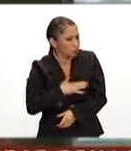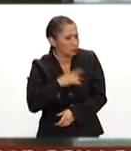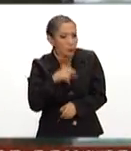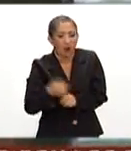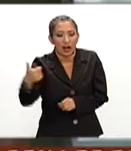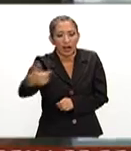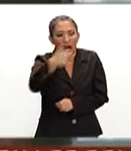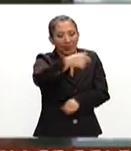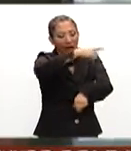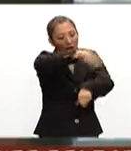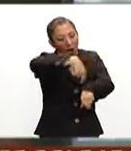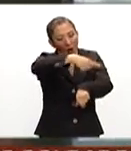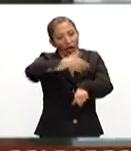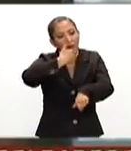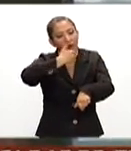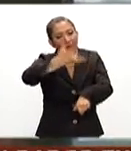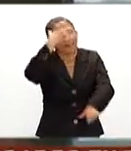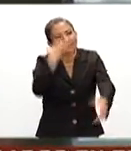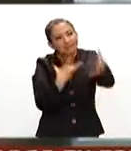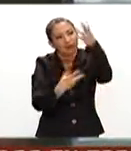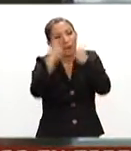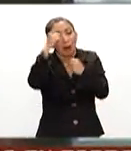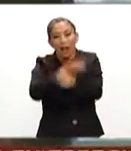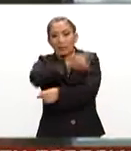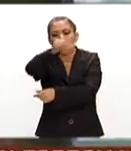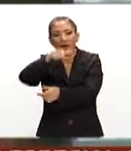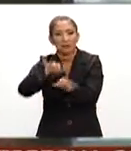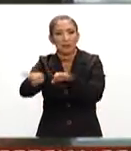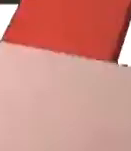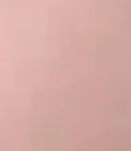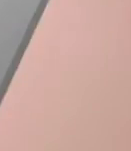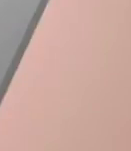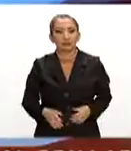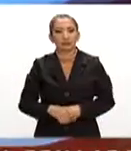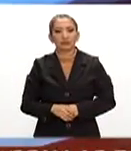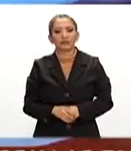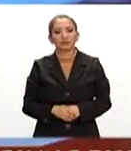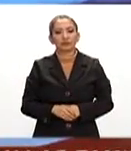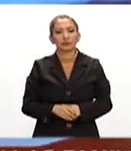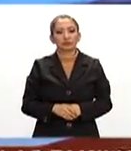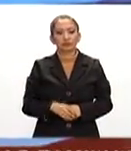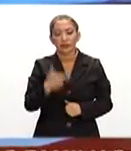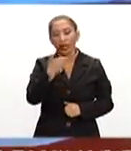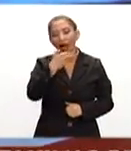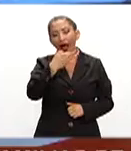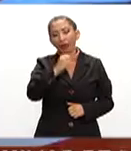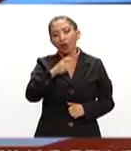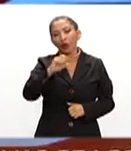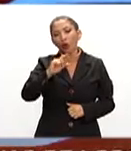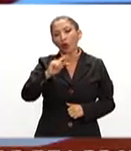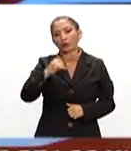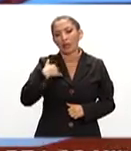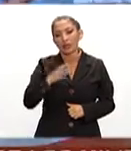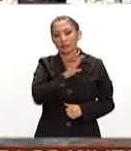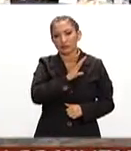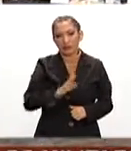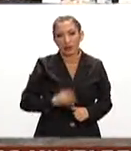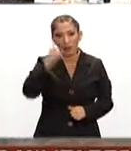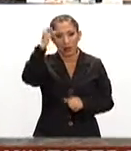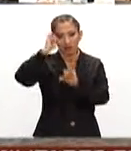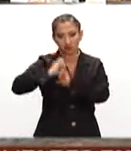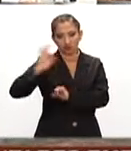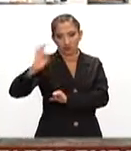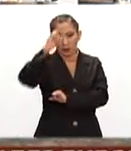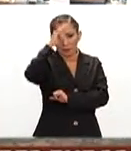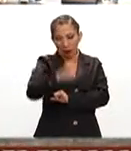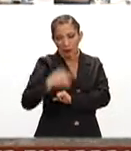por cada hora efectiva de formación para el trabajo industrial. Gerardo Gutiérrez Candiani, titular de la Autoridad